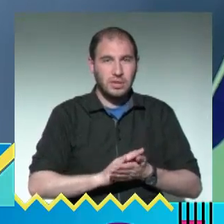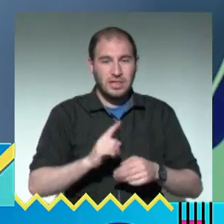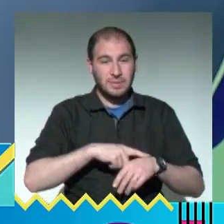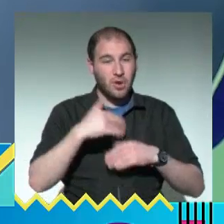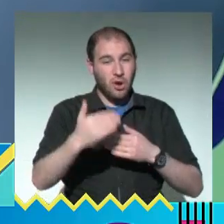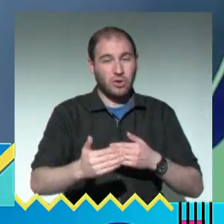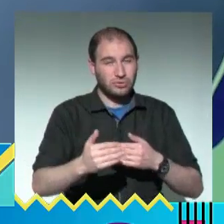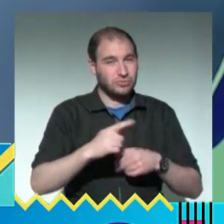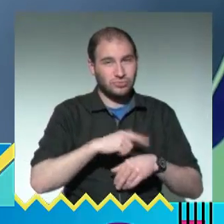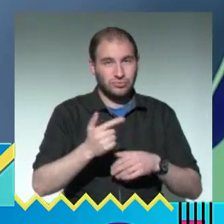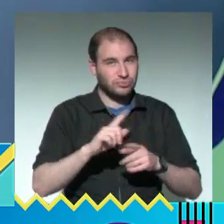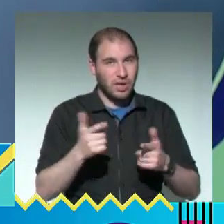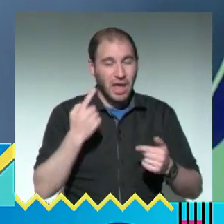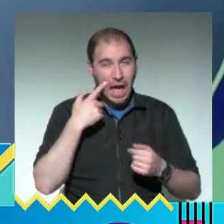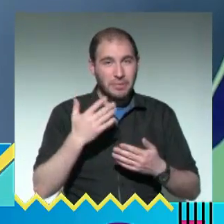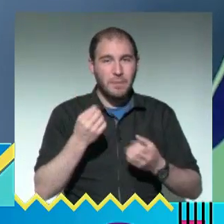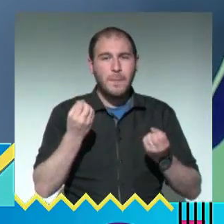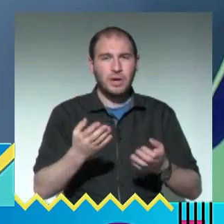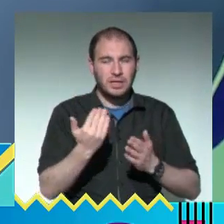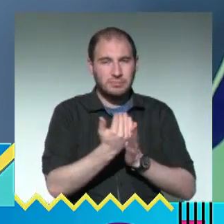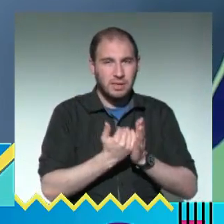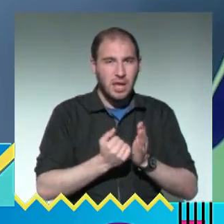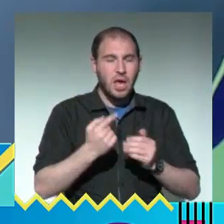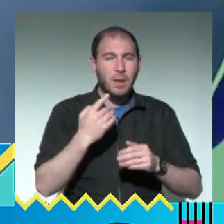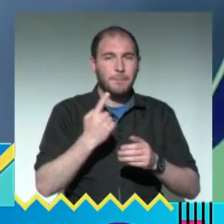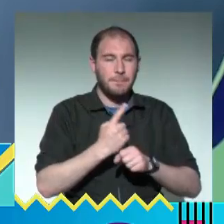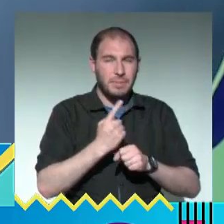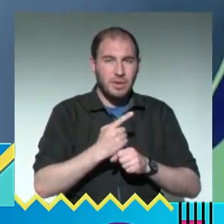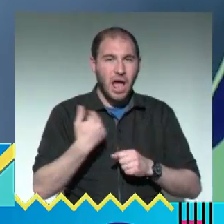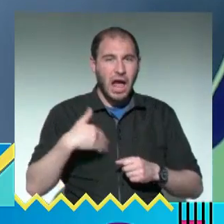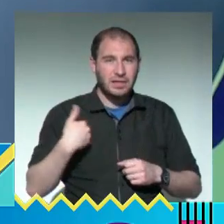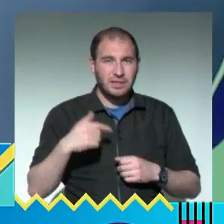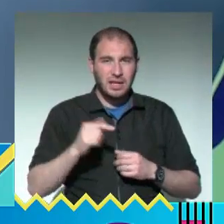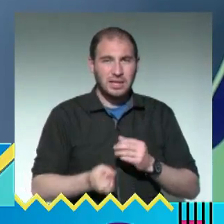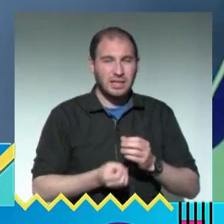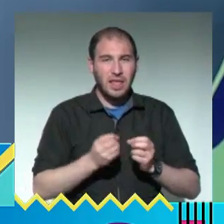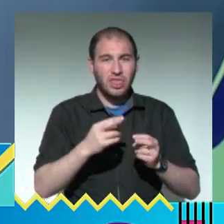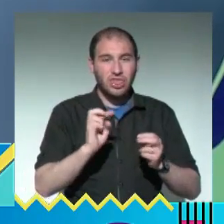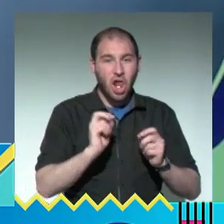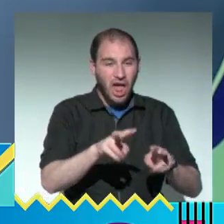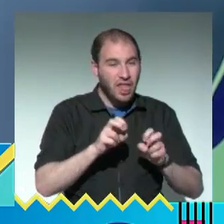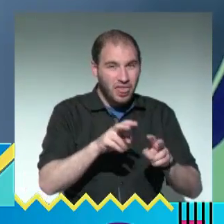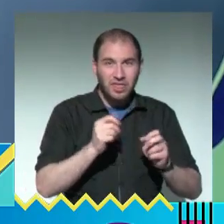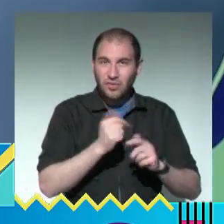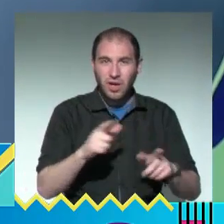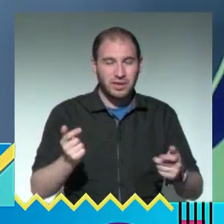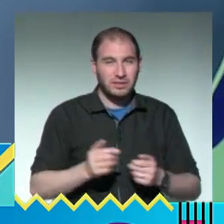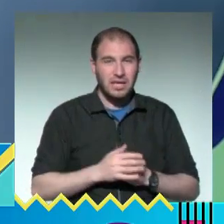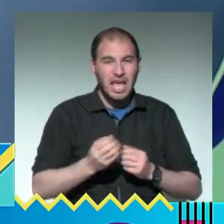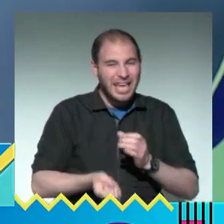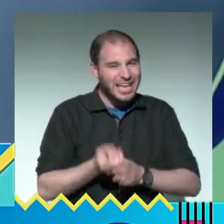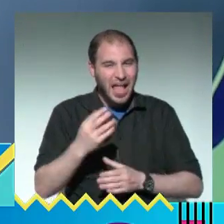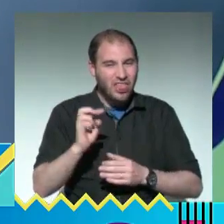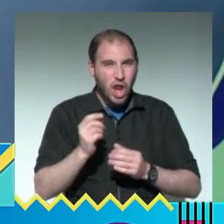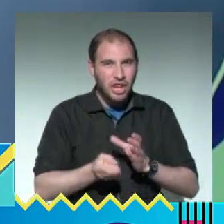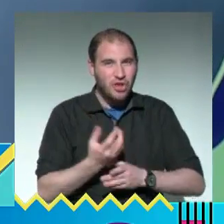mediano plazo, en el corto plazo. Hay que ver cuáles son los fundamentos, y uno de esos fundamentos tiene que ver con que Argentina no genera dólares. No está generando